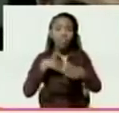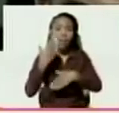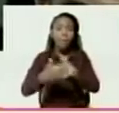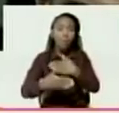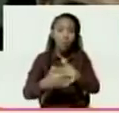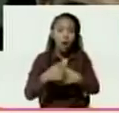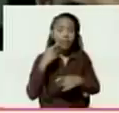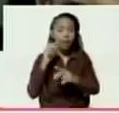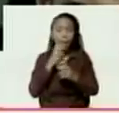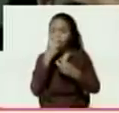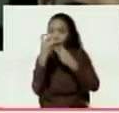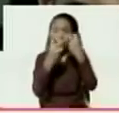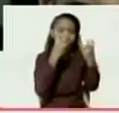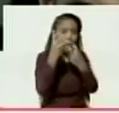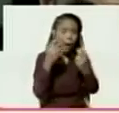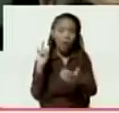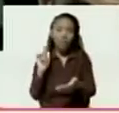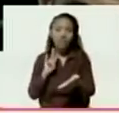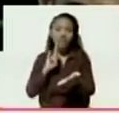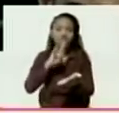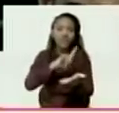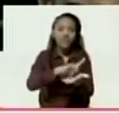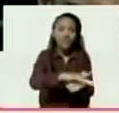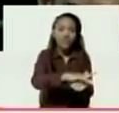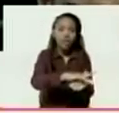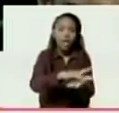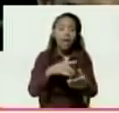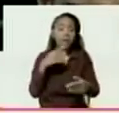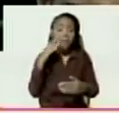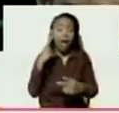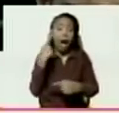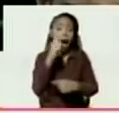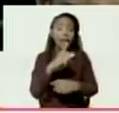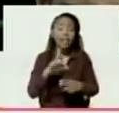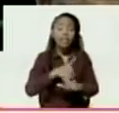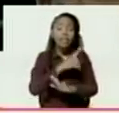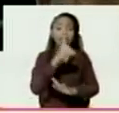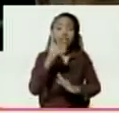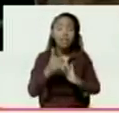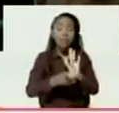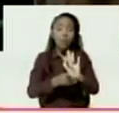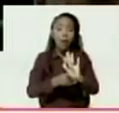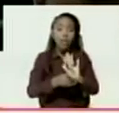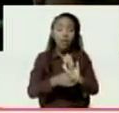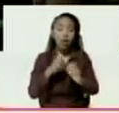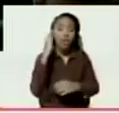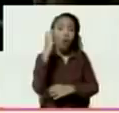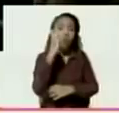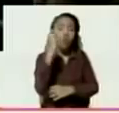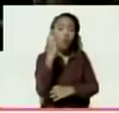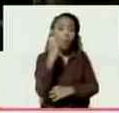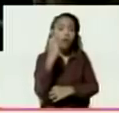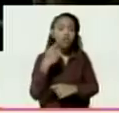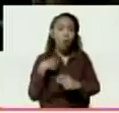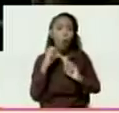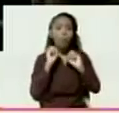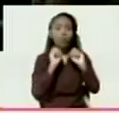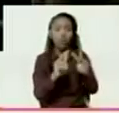países del mundo, al aeropuerto, estuvieron diplomáticos europeos, yo tuve la oportunidad de